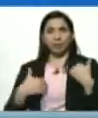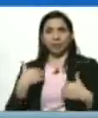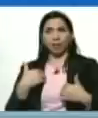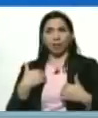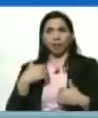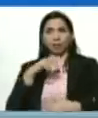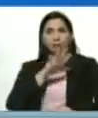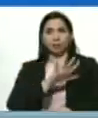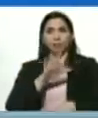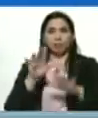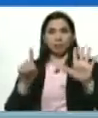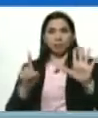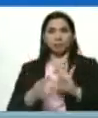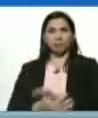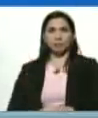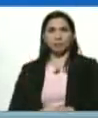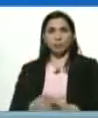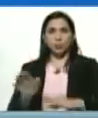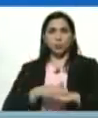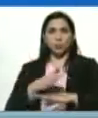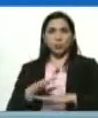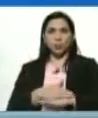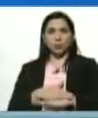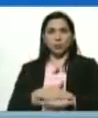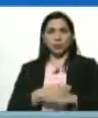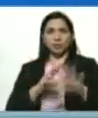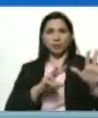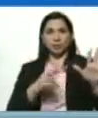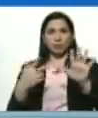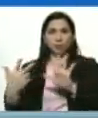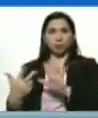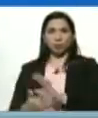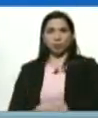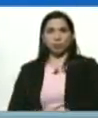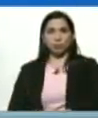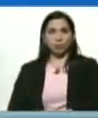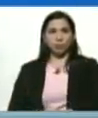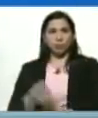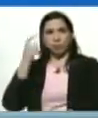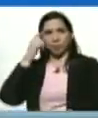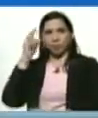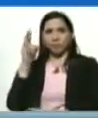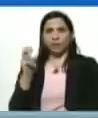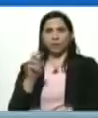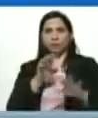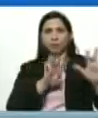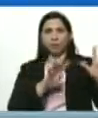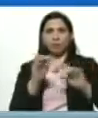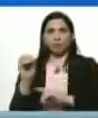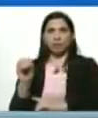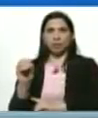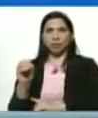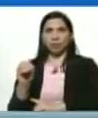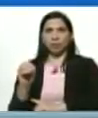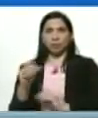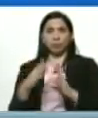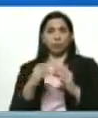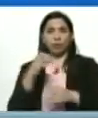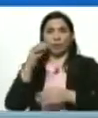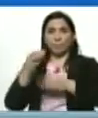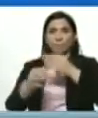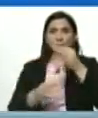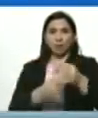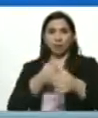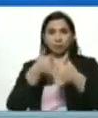5 y 6 el día jueves 7 y 8 y el día viernes 90 y así bueno todo esto se va a explicar bien